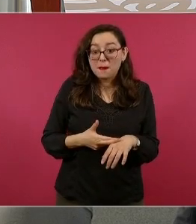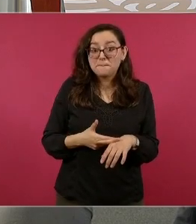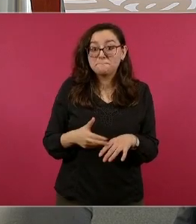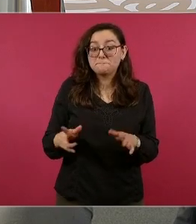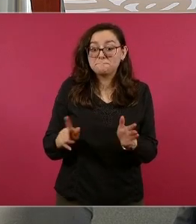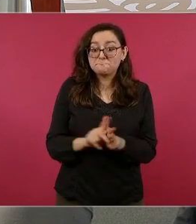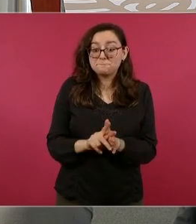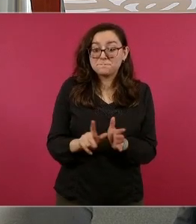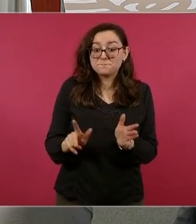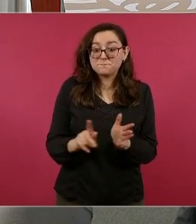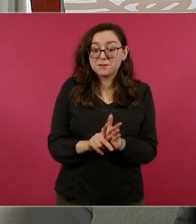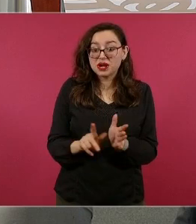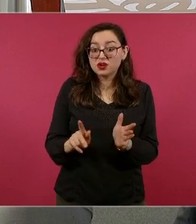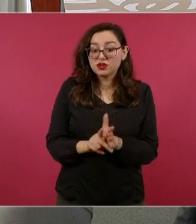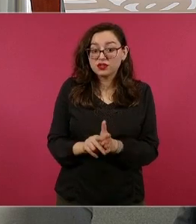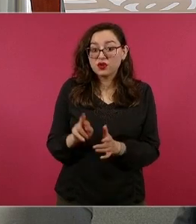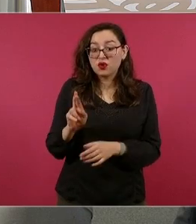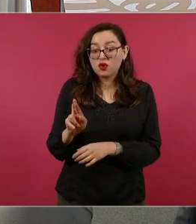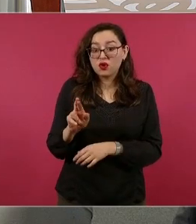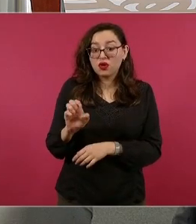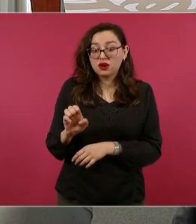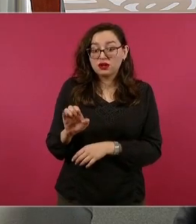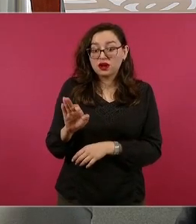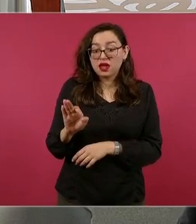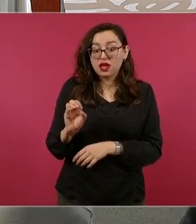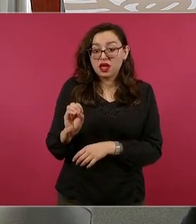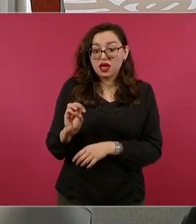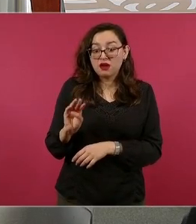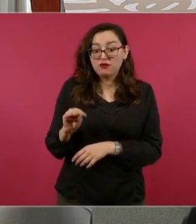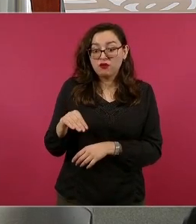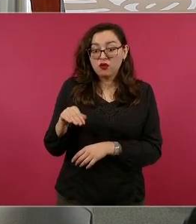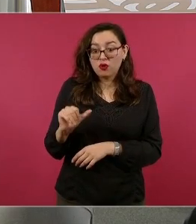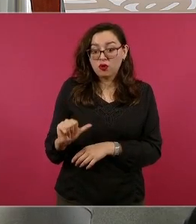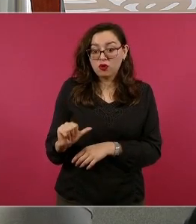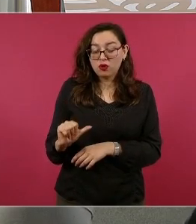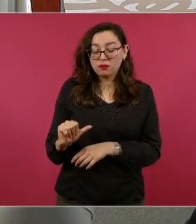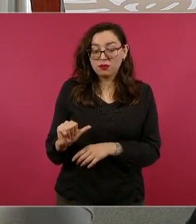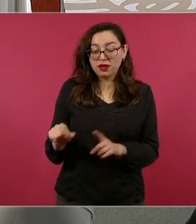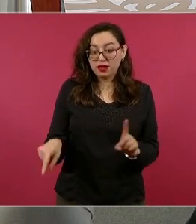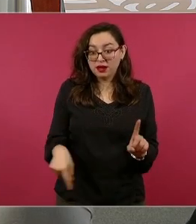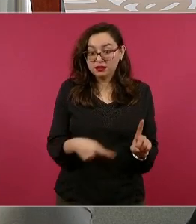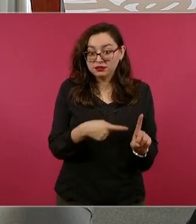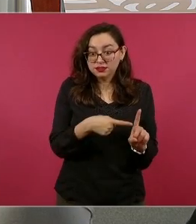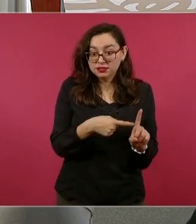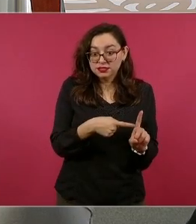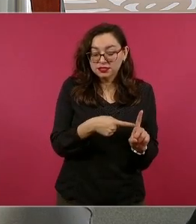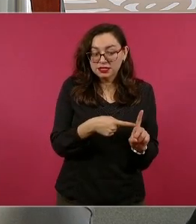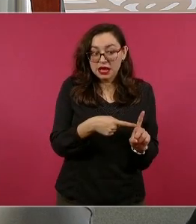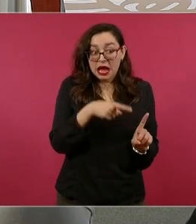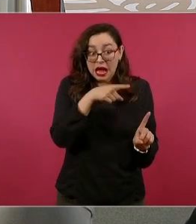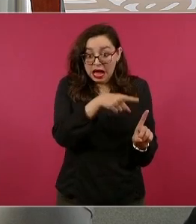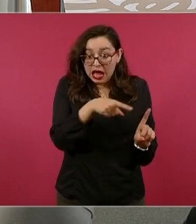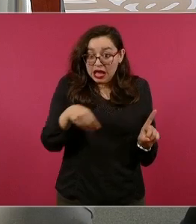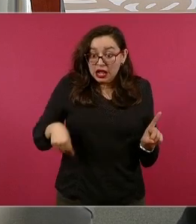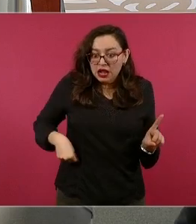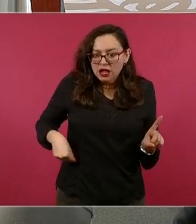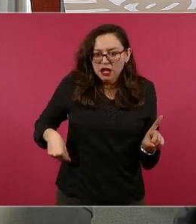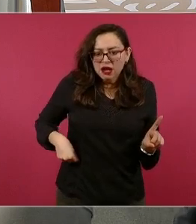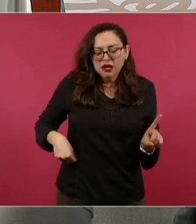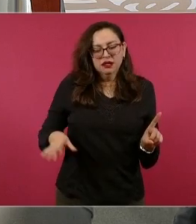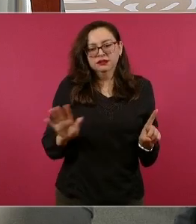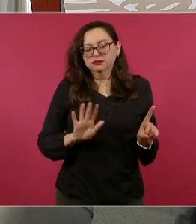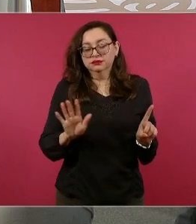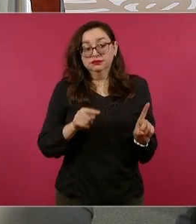de el Reforma, pero no es él, no es personalizar, es